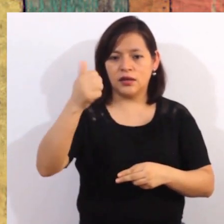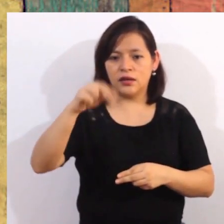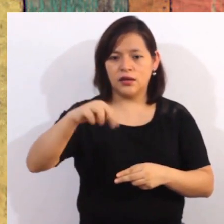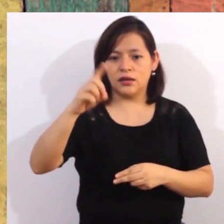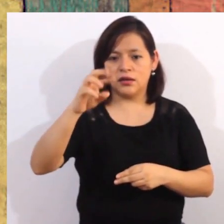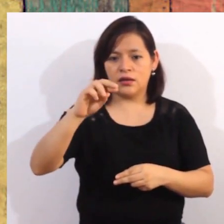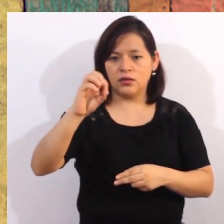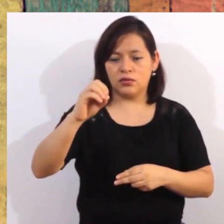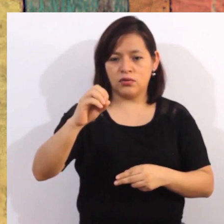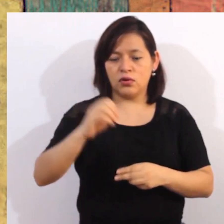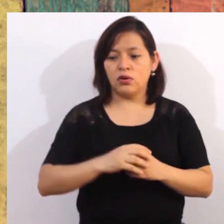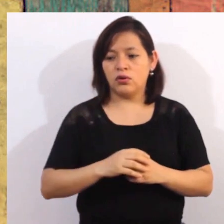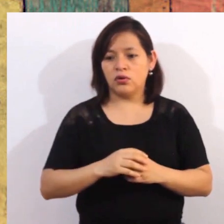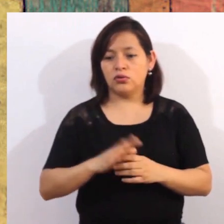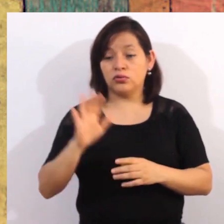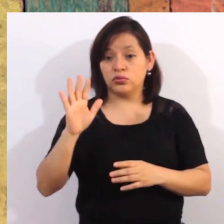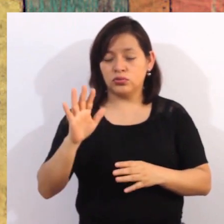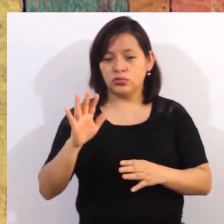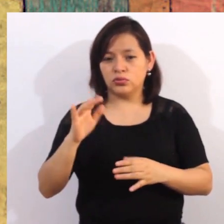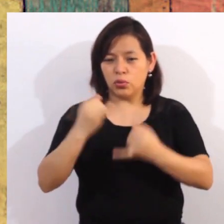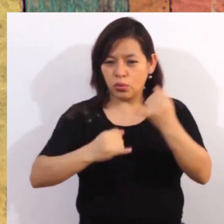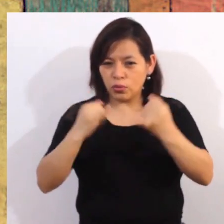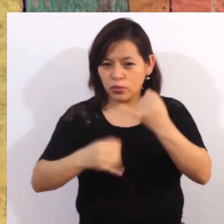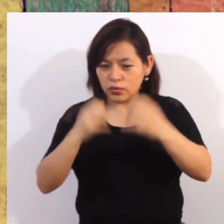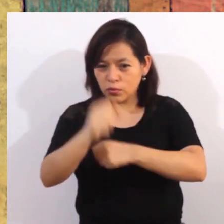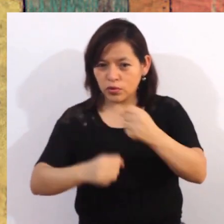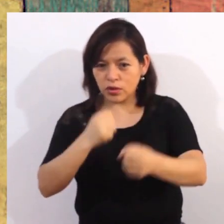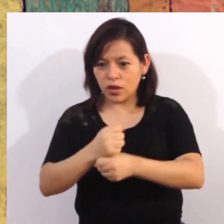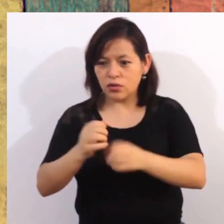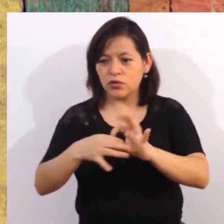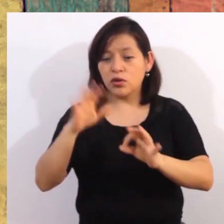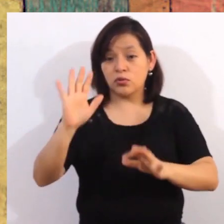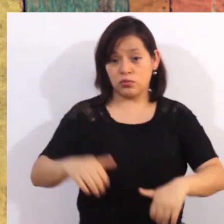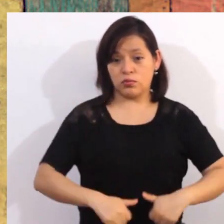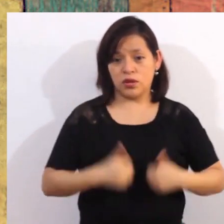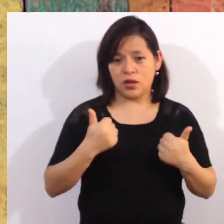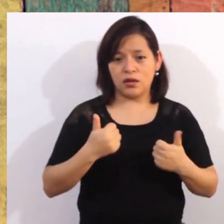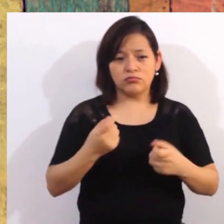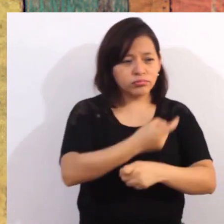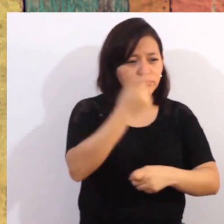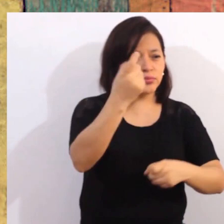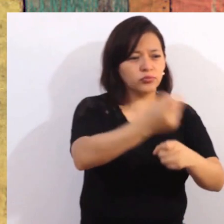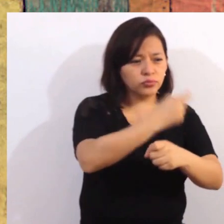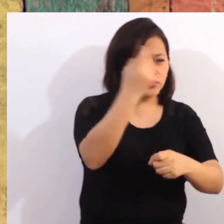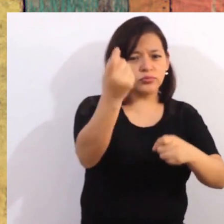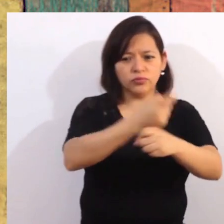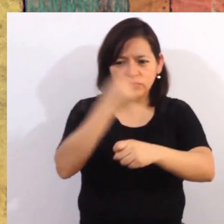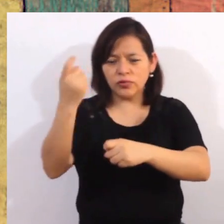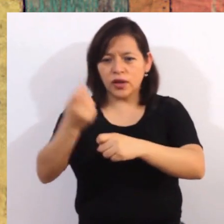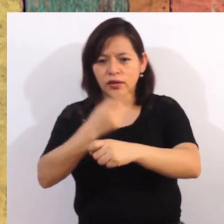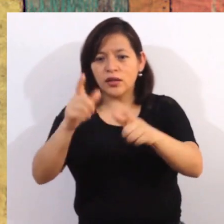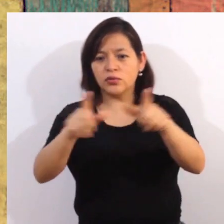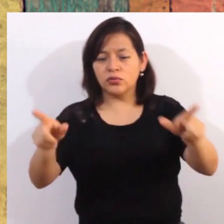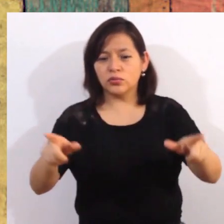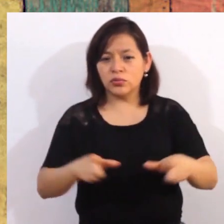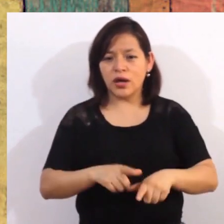los mejores y últimos años de su vida, los dedicó a ganar el mundo. Con probabilidad, podemos entender,